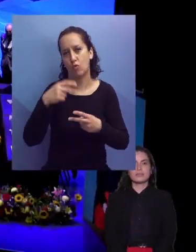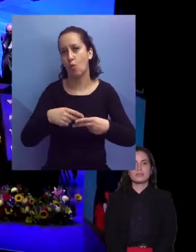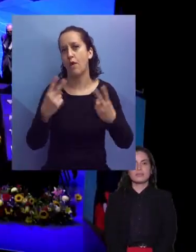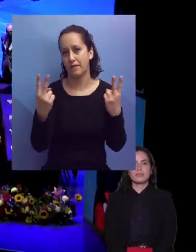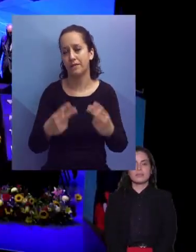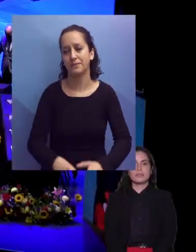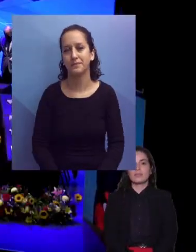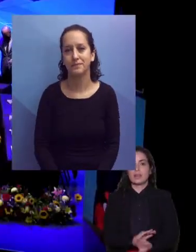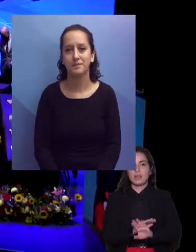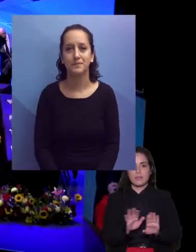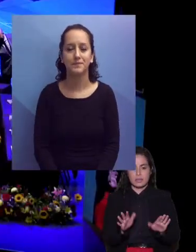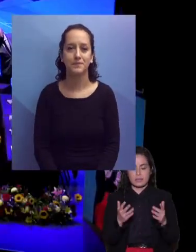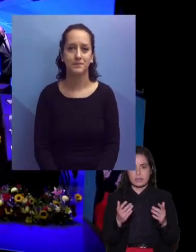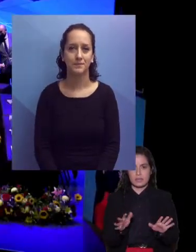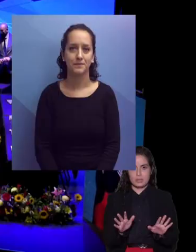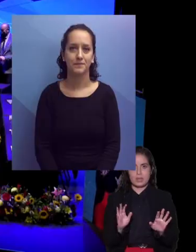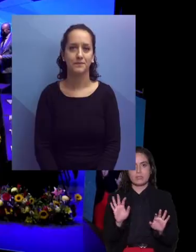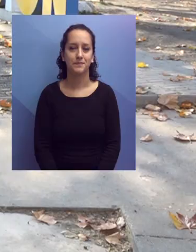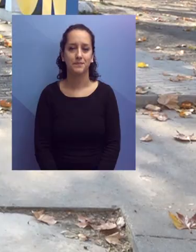www.concepcion.cl.